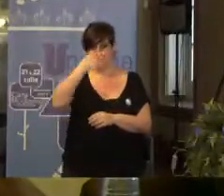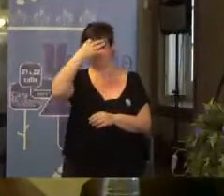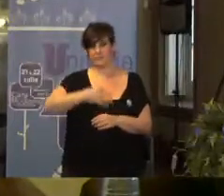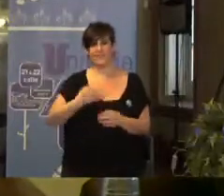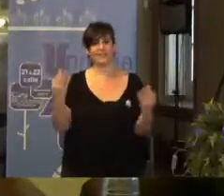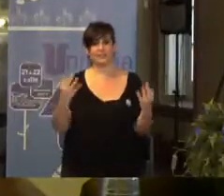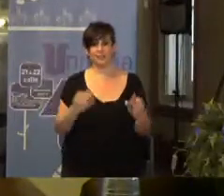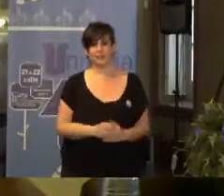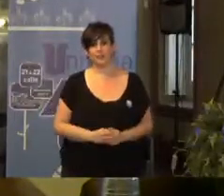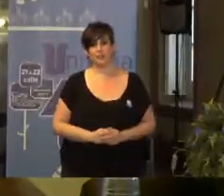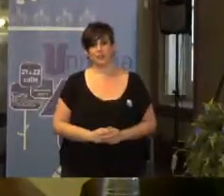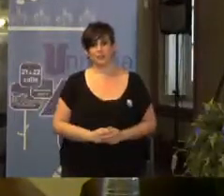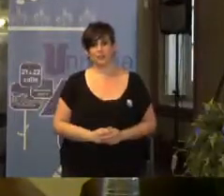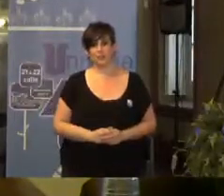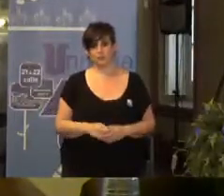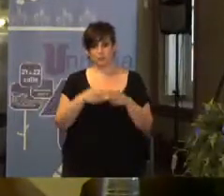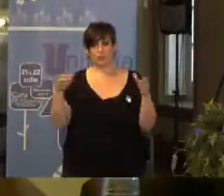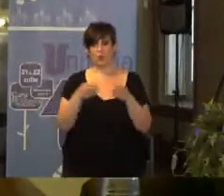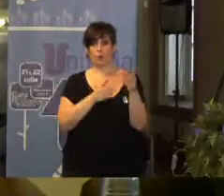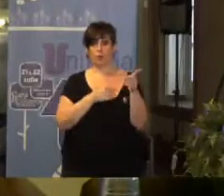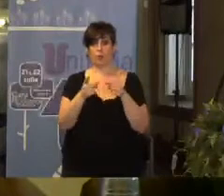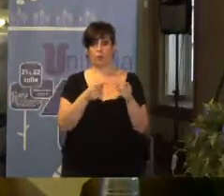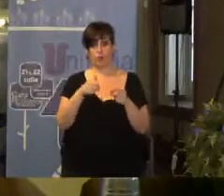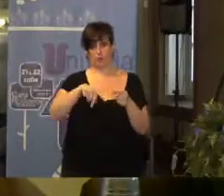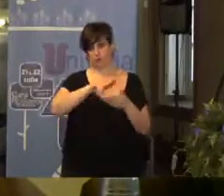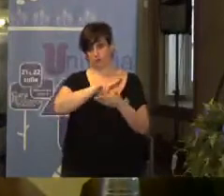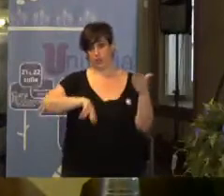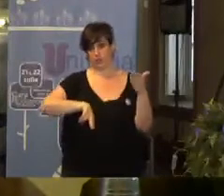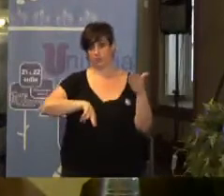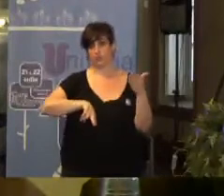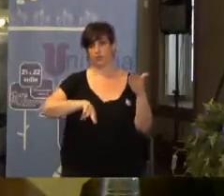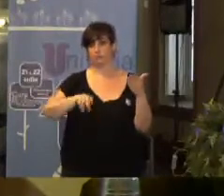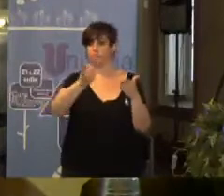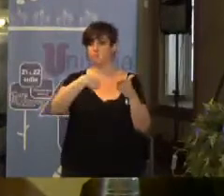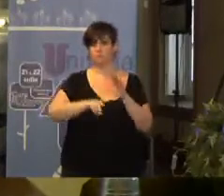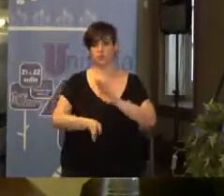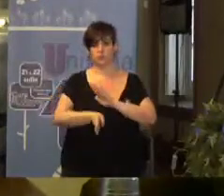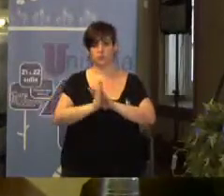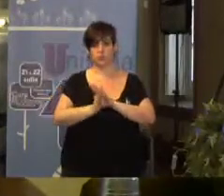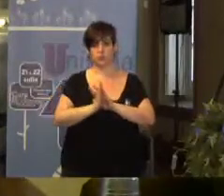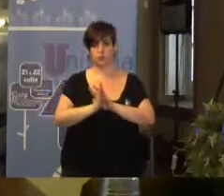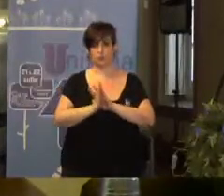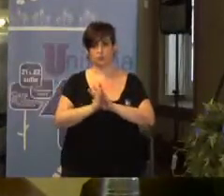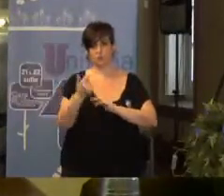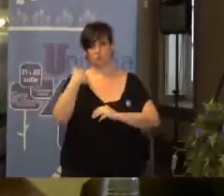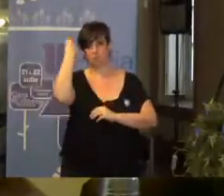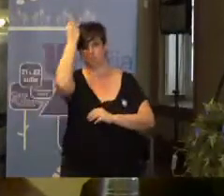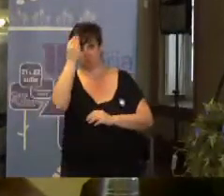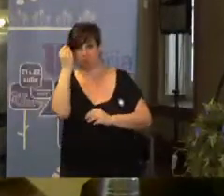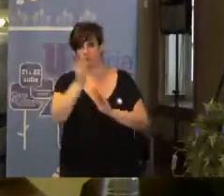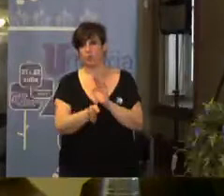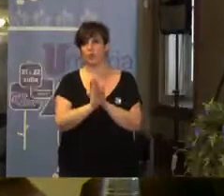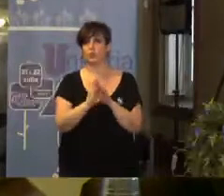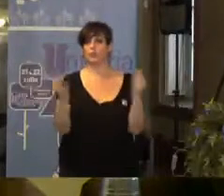que, desde o Bloque Nacionalista Galego, seguimos, penso que se sigue, na mesma postura